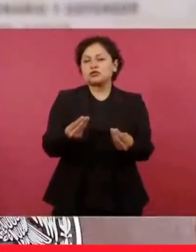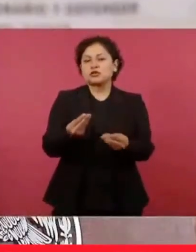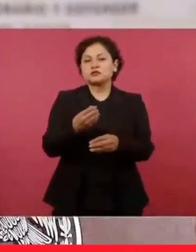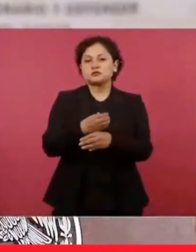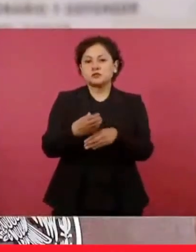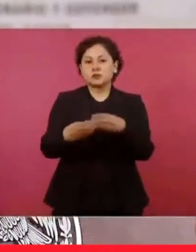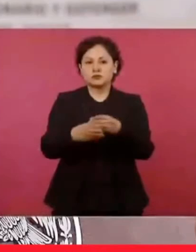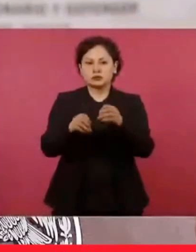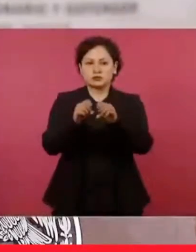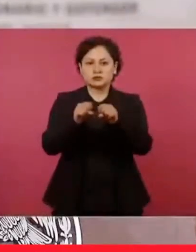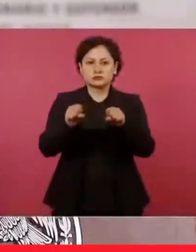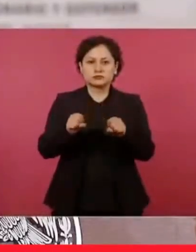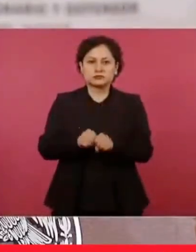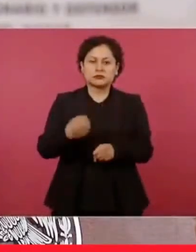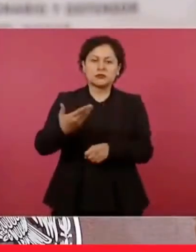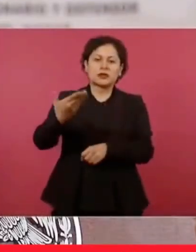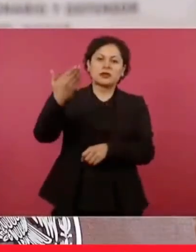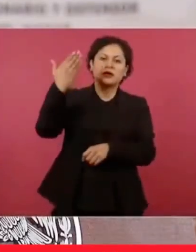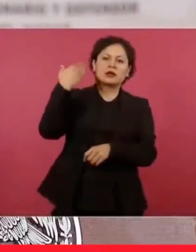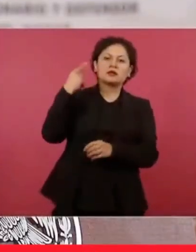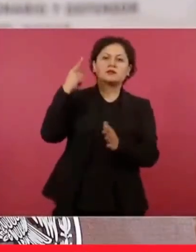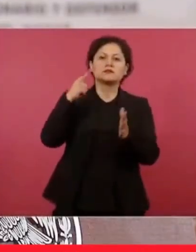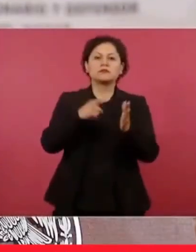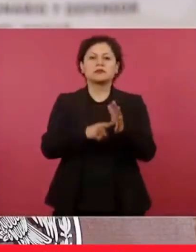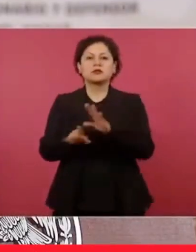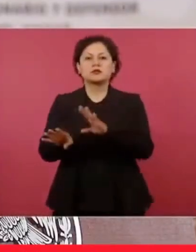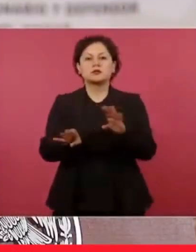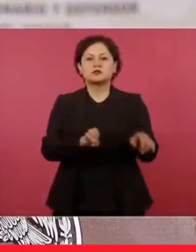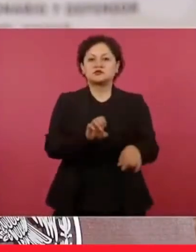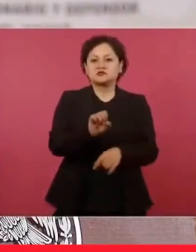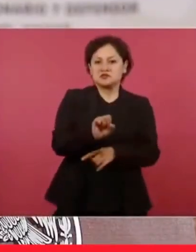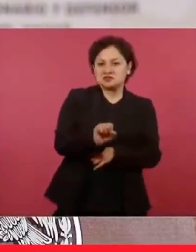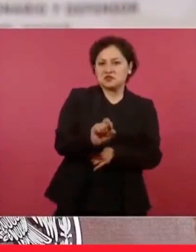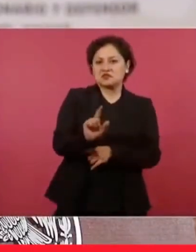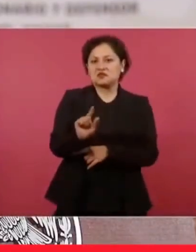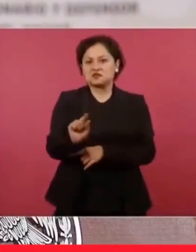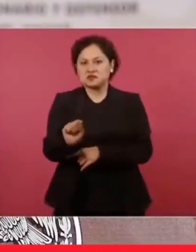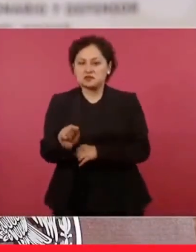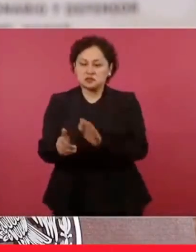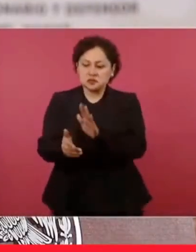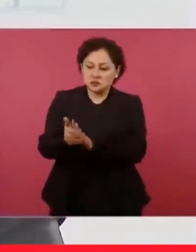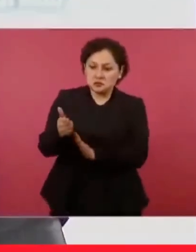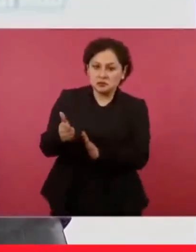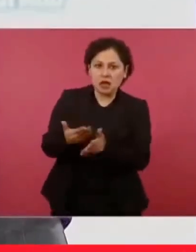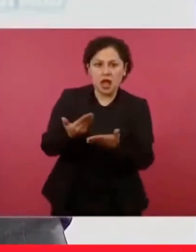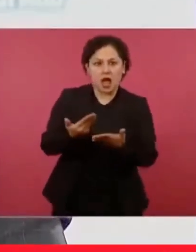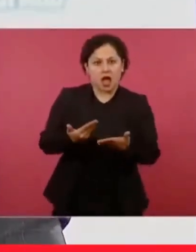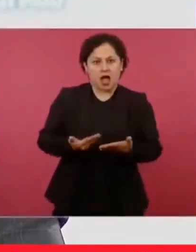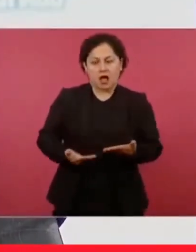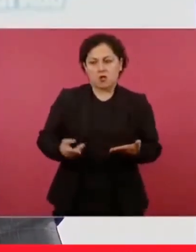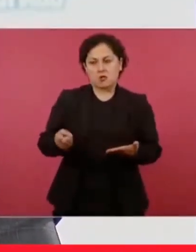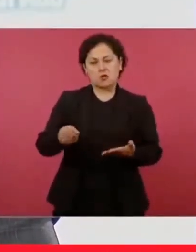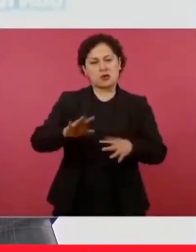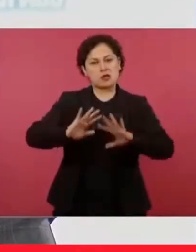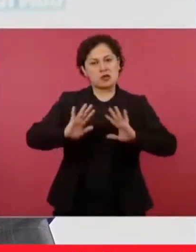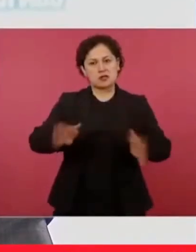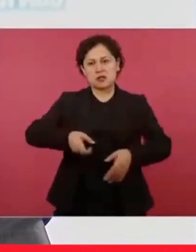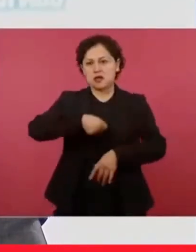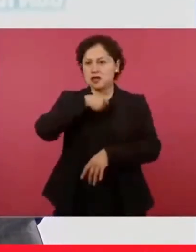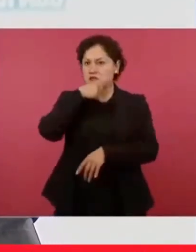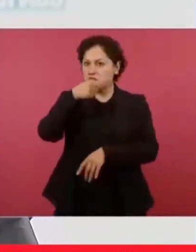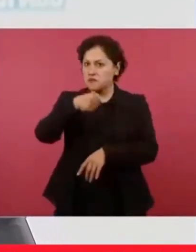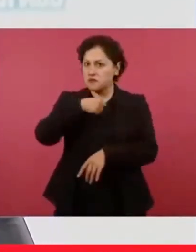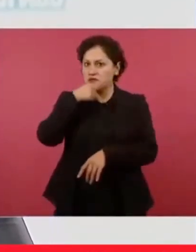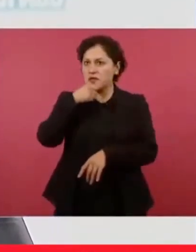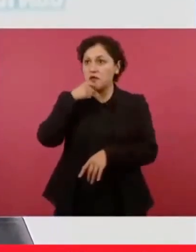los años 60, 70 y mucho de ellos ya se encontraba obsoleto. El presidente nos pidió que